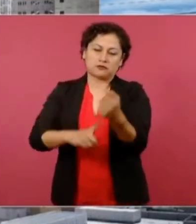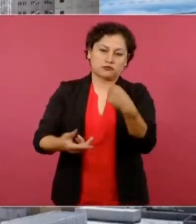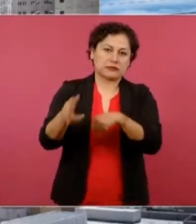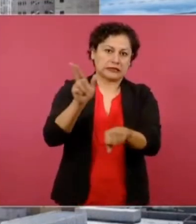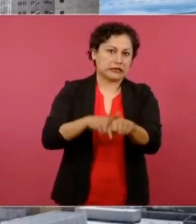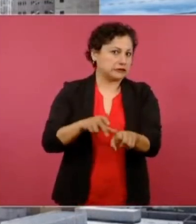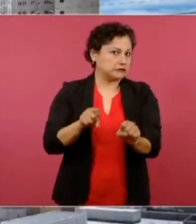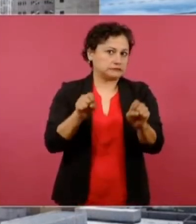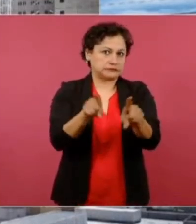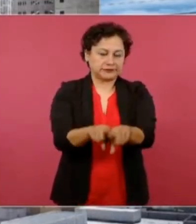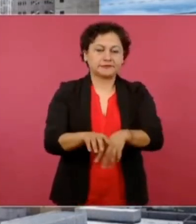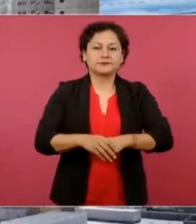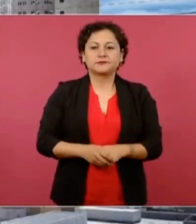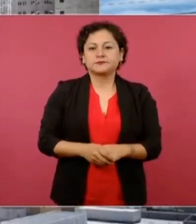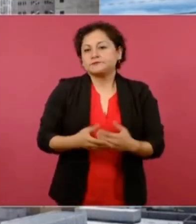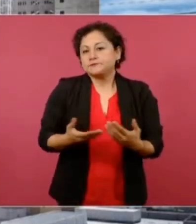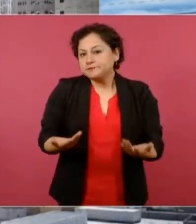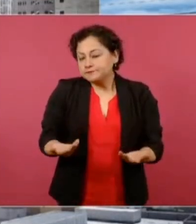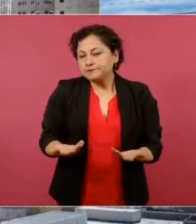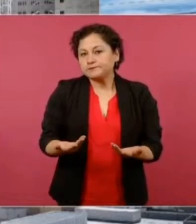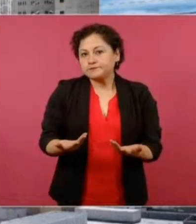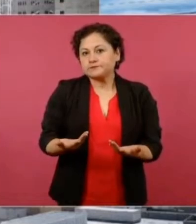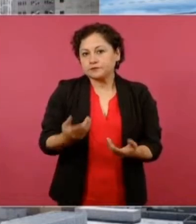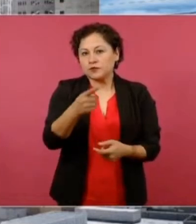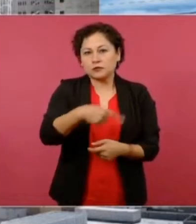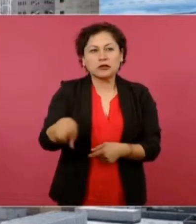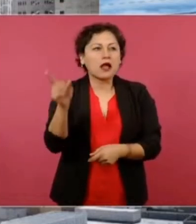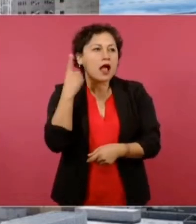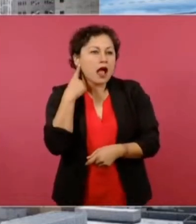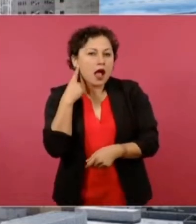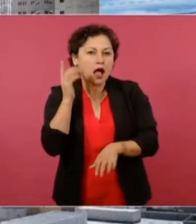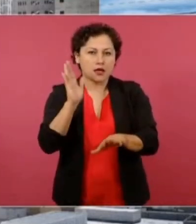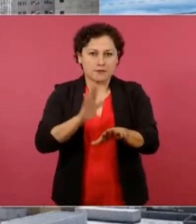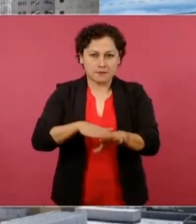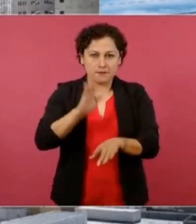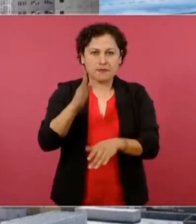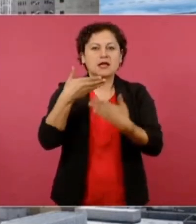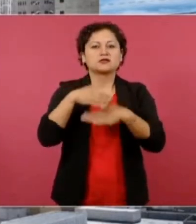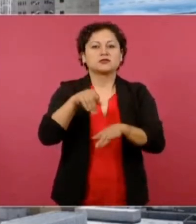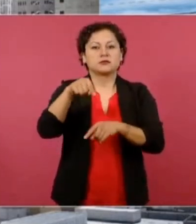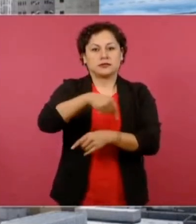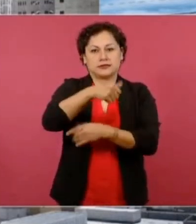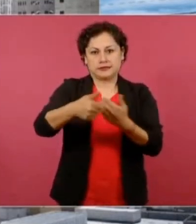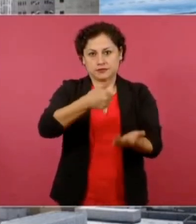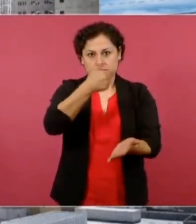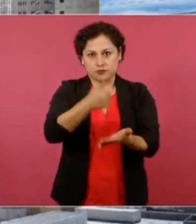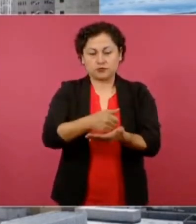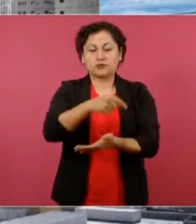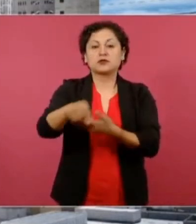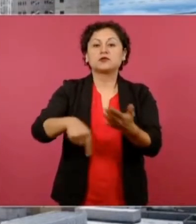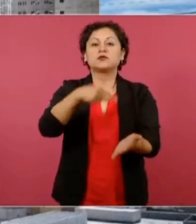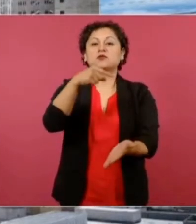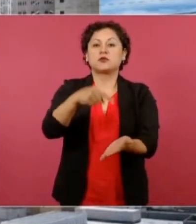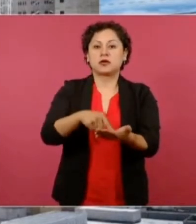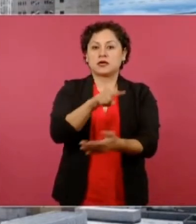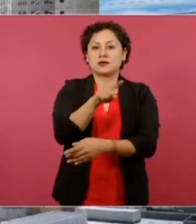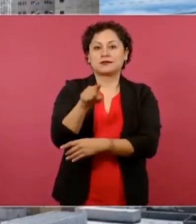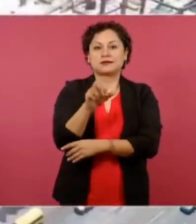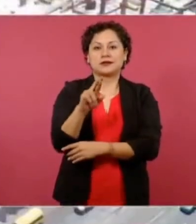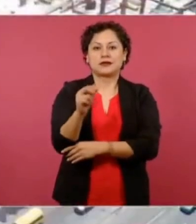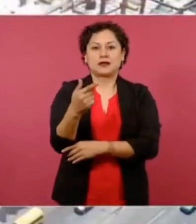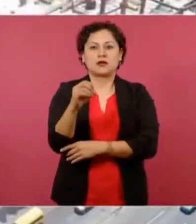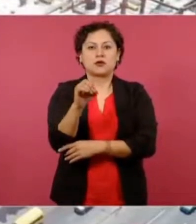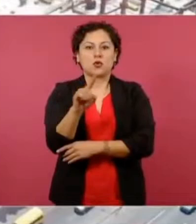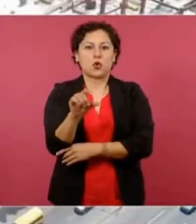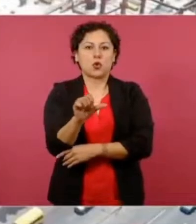caso quizá de los más conocidos aquí en la ciudad es el del Hospital General Regional de Zaragoza,